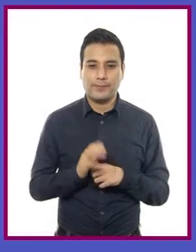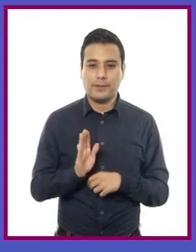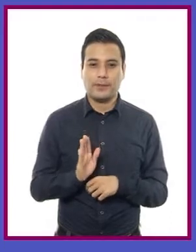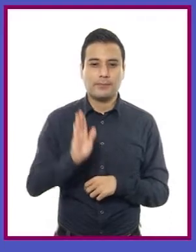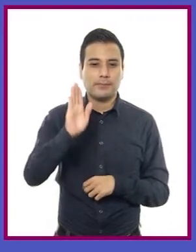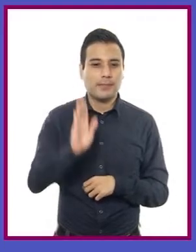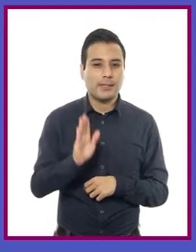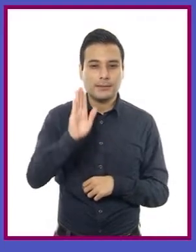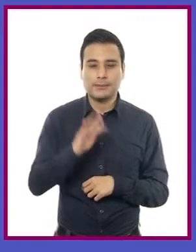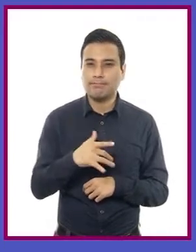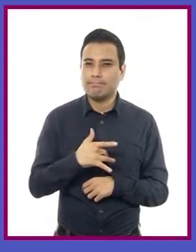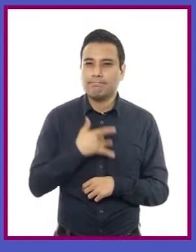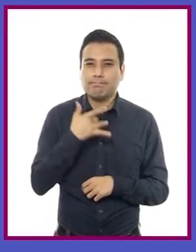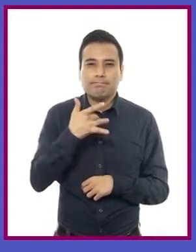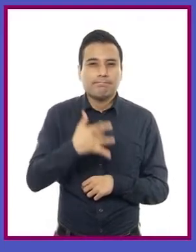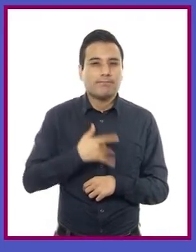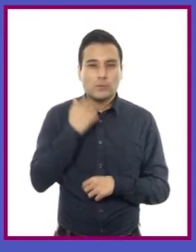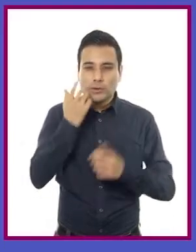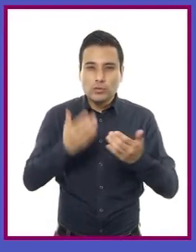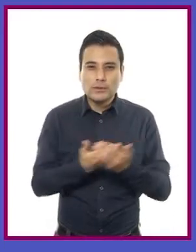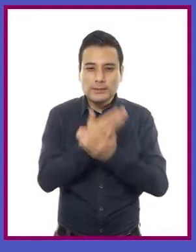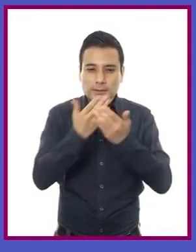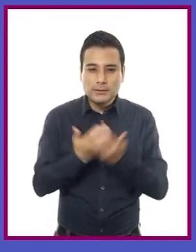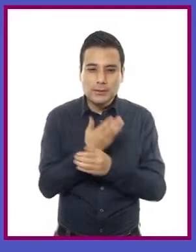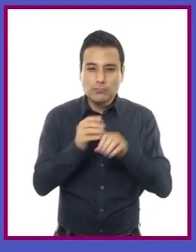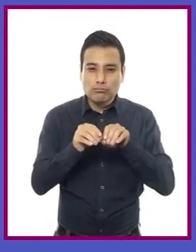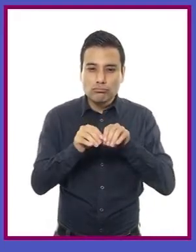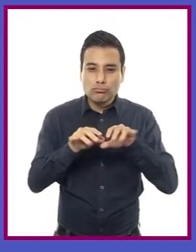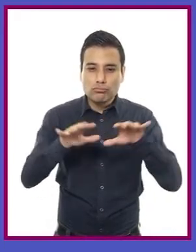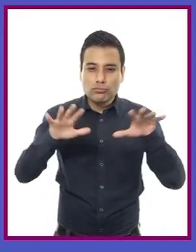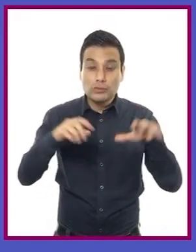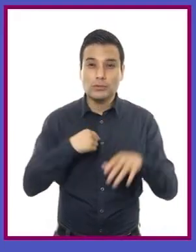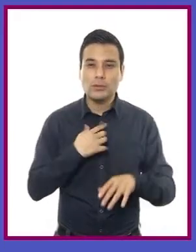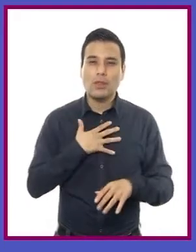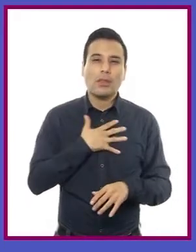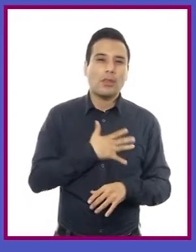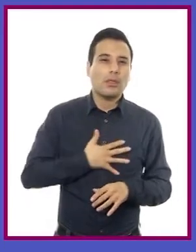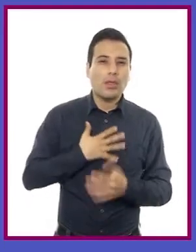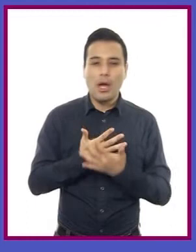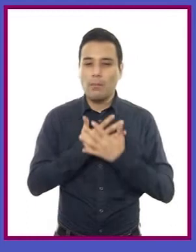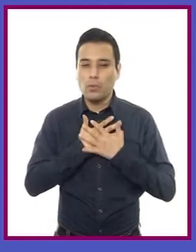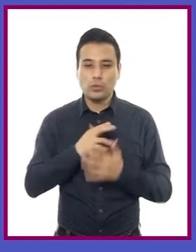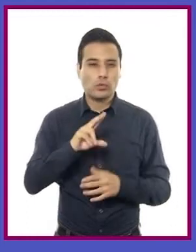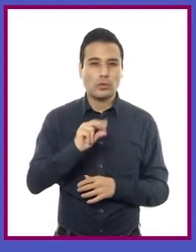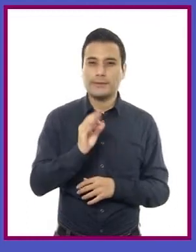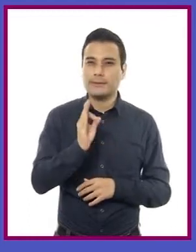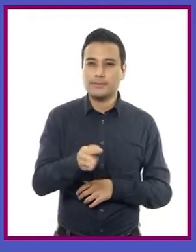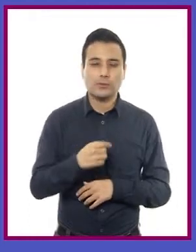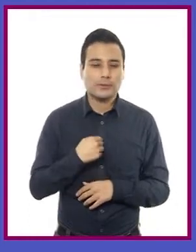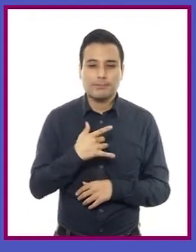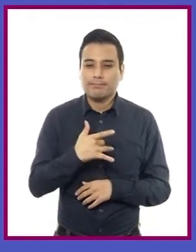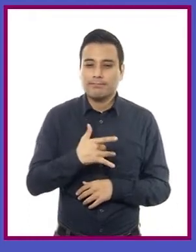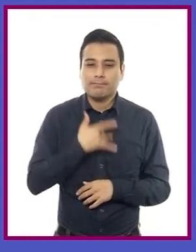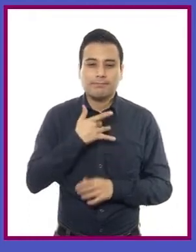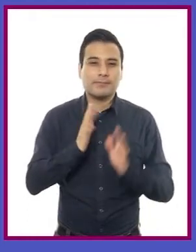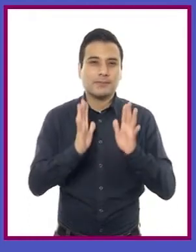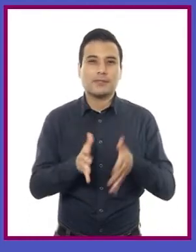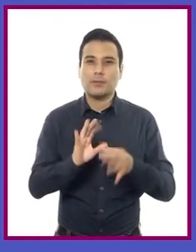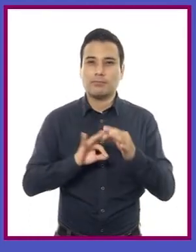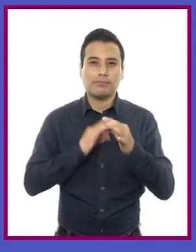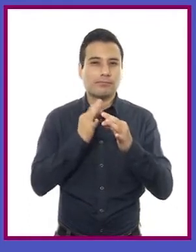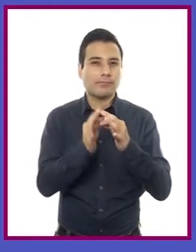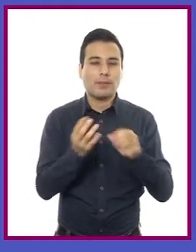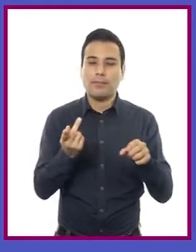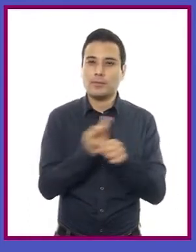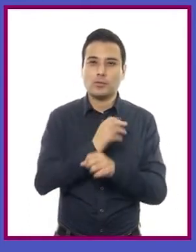la acogedora que solo busca la fecundación, no el placer ni el famoso amor, para sentir. Ya cumplí, ya ha pasado